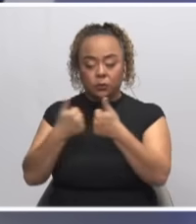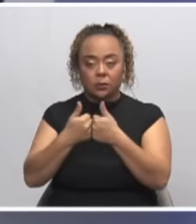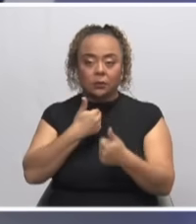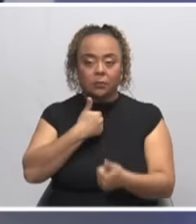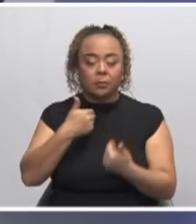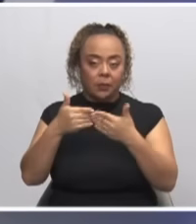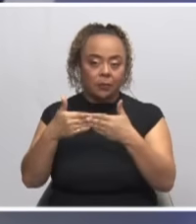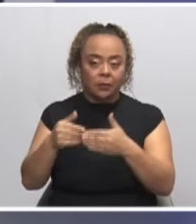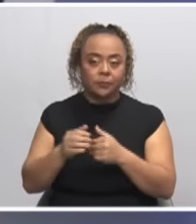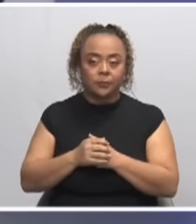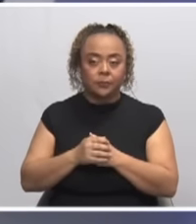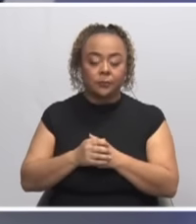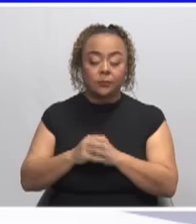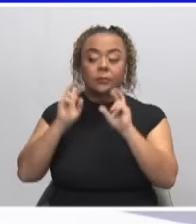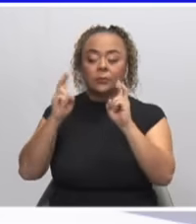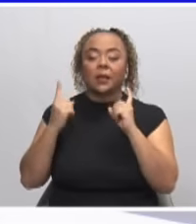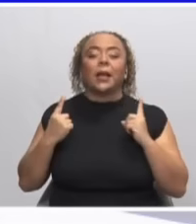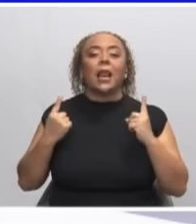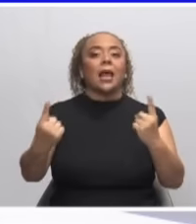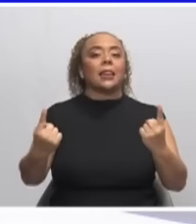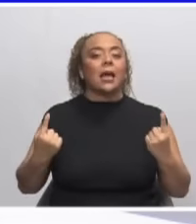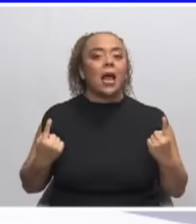Panamá el tema de los laterales